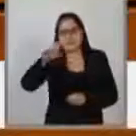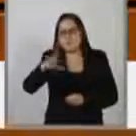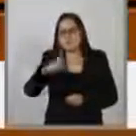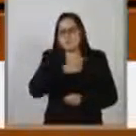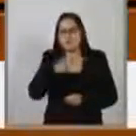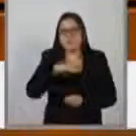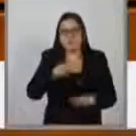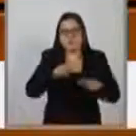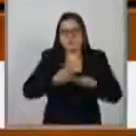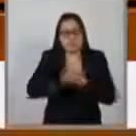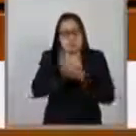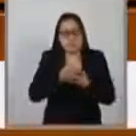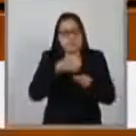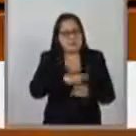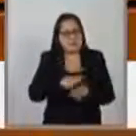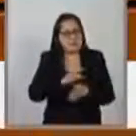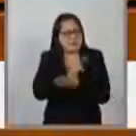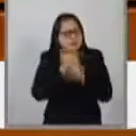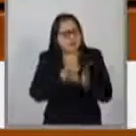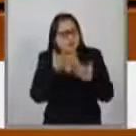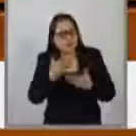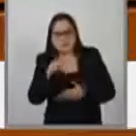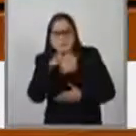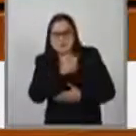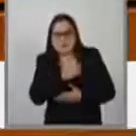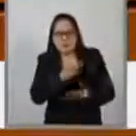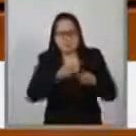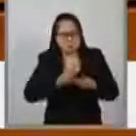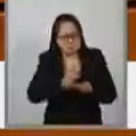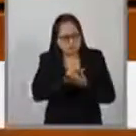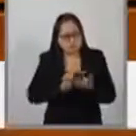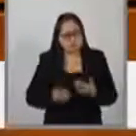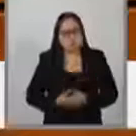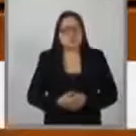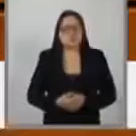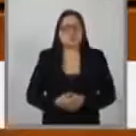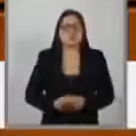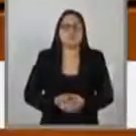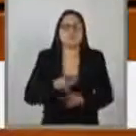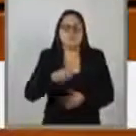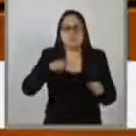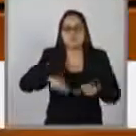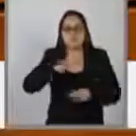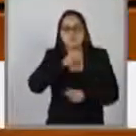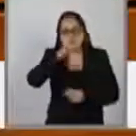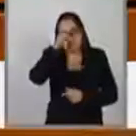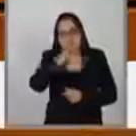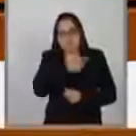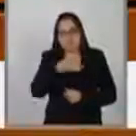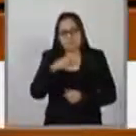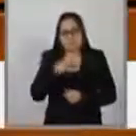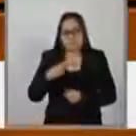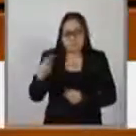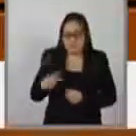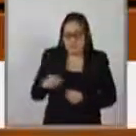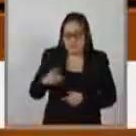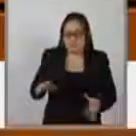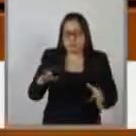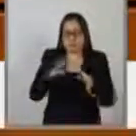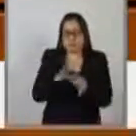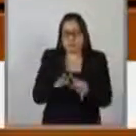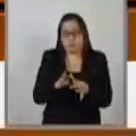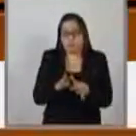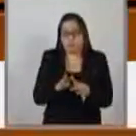sobre el funcionamiento del programa. En el mismo sentido, considero que el Senado de la República, como garante del Pacto